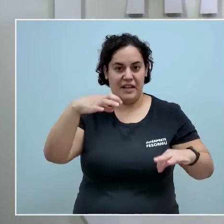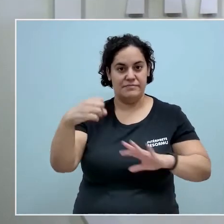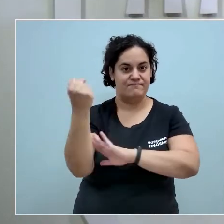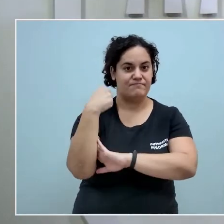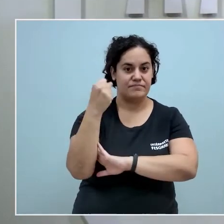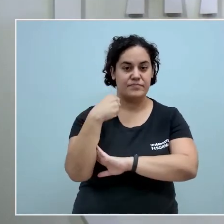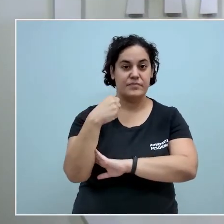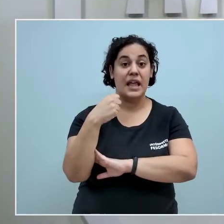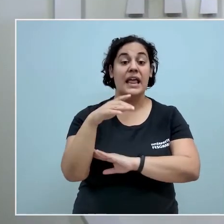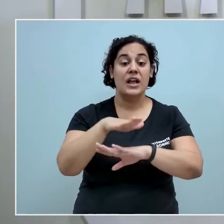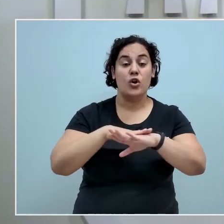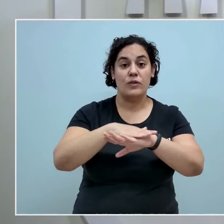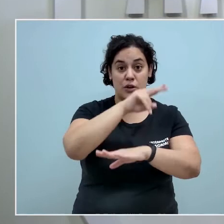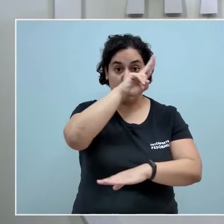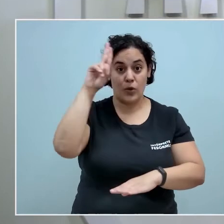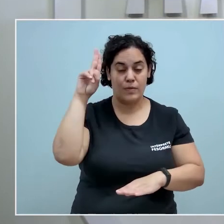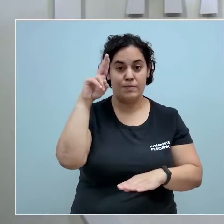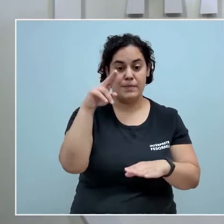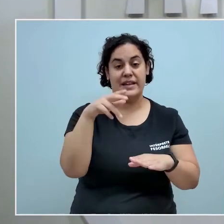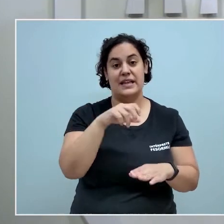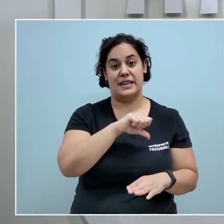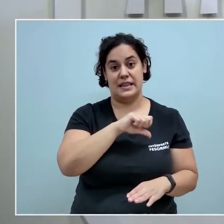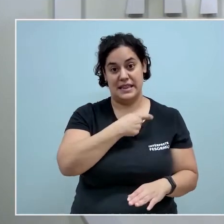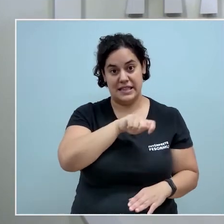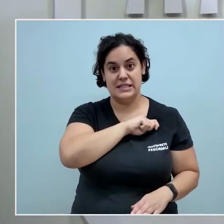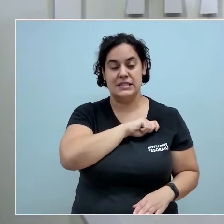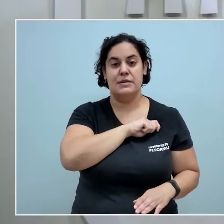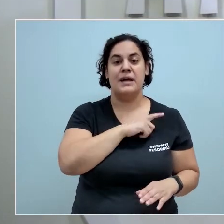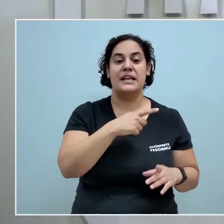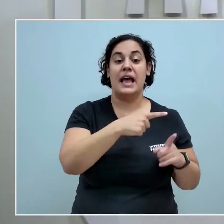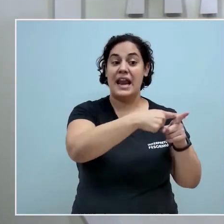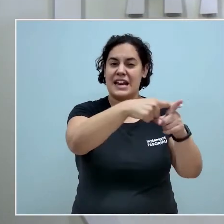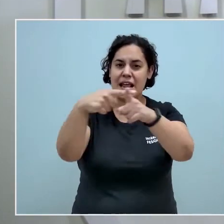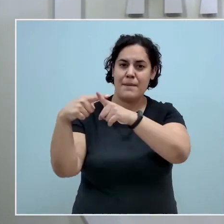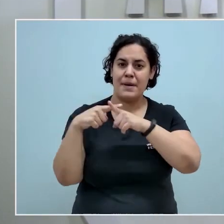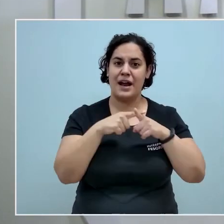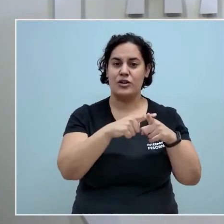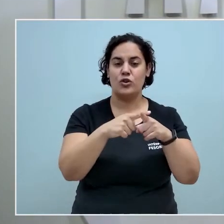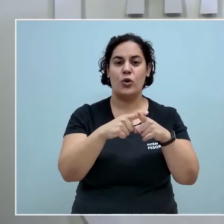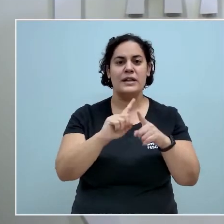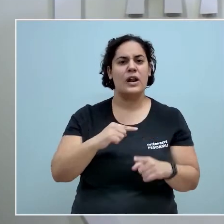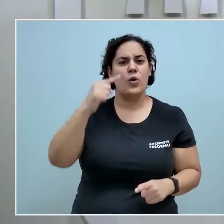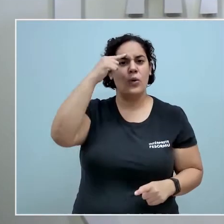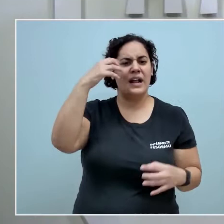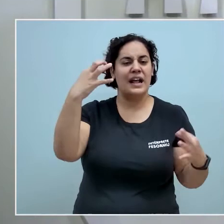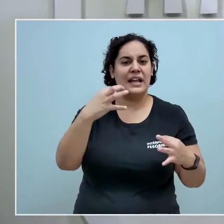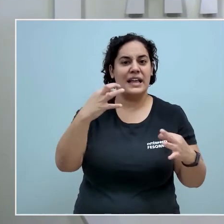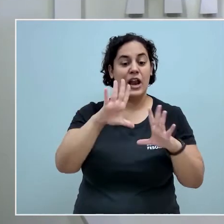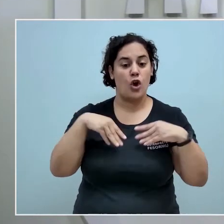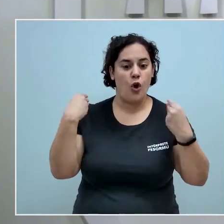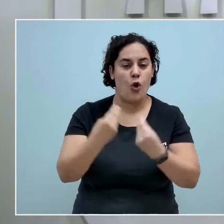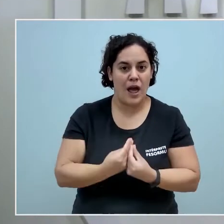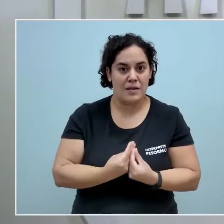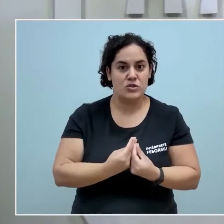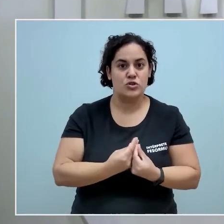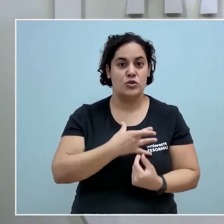para repartir la parte del fondo destinado al sistema de salud tiene en cuenta, sobre todo, el colapso sanitario que las regiones sufrieron